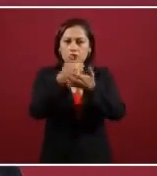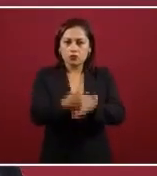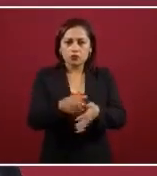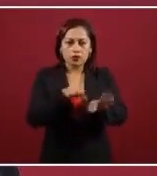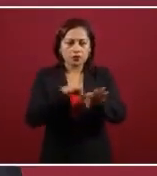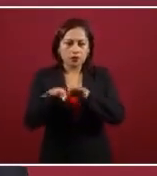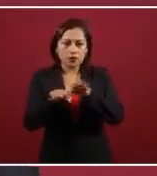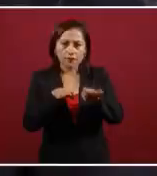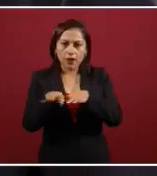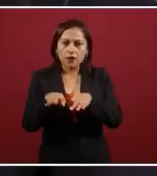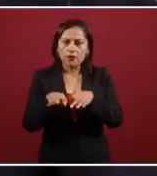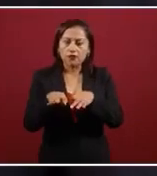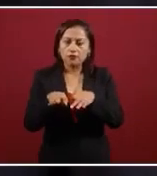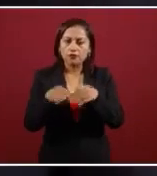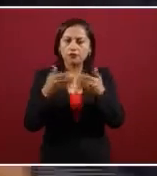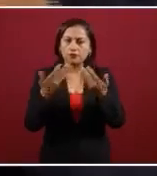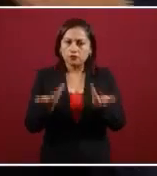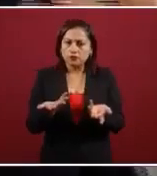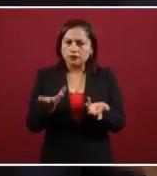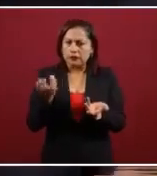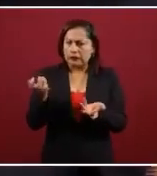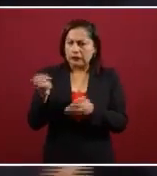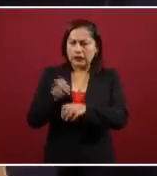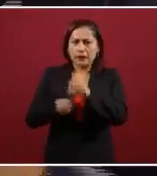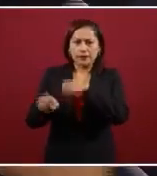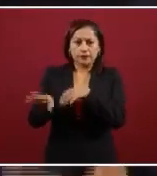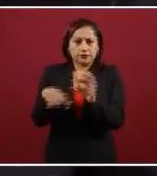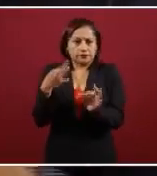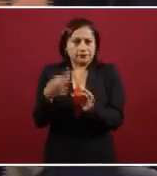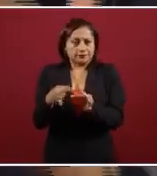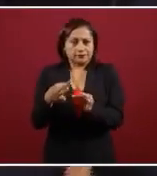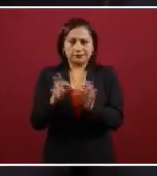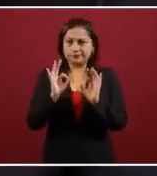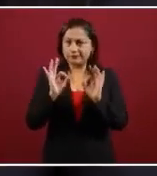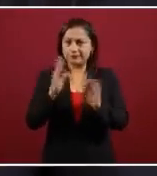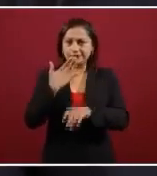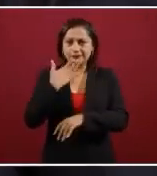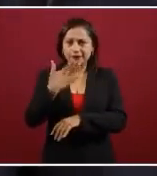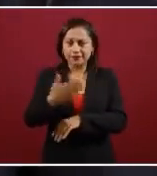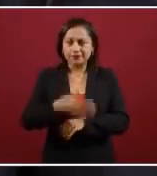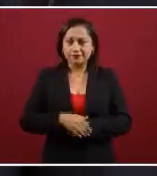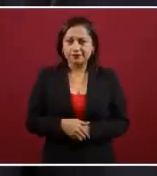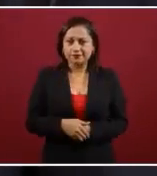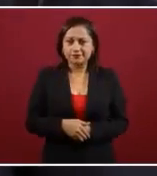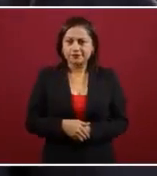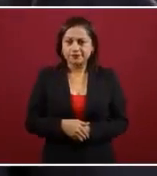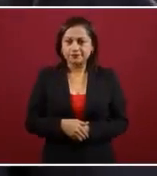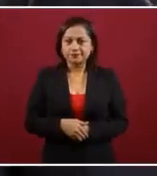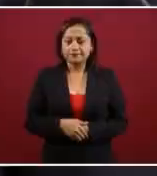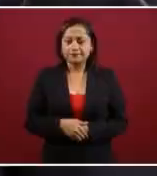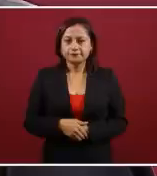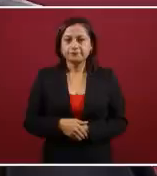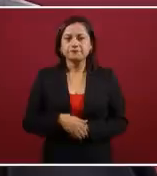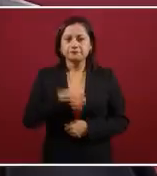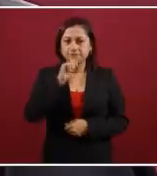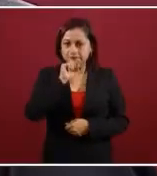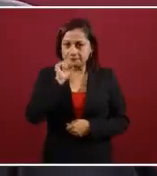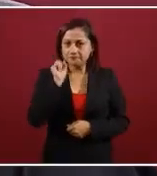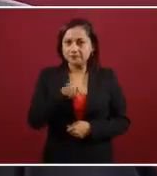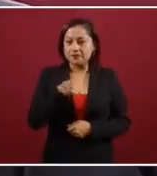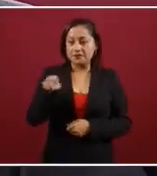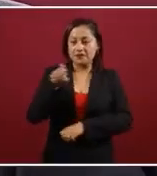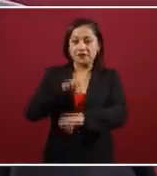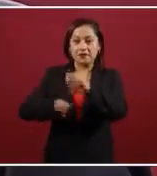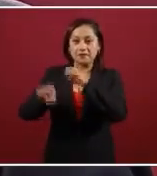se produce ya eso y además se contribuye, se pagan los impuestos.